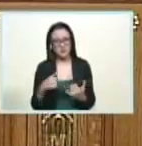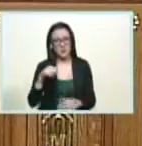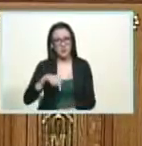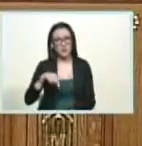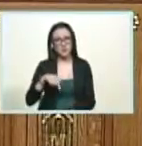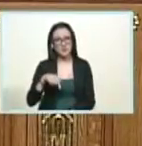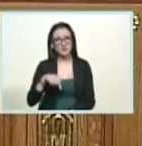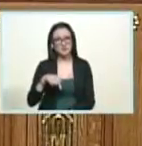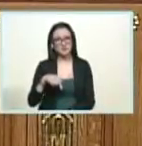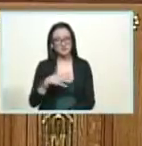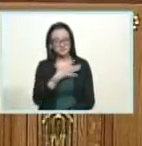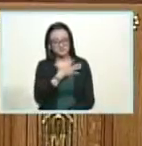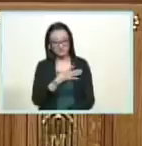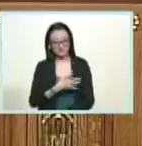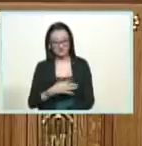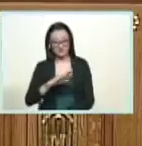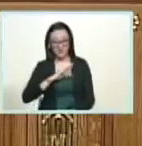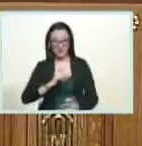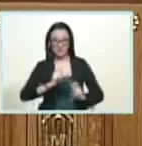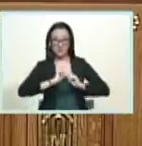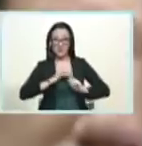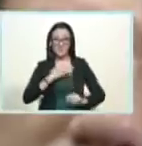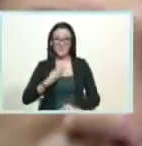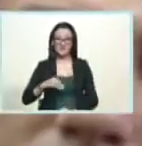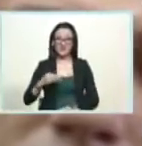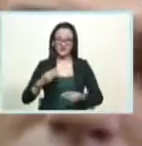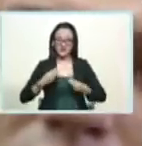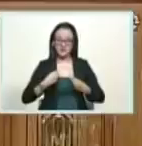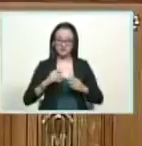a entregar mis credenciales